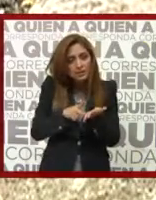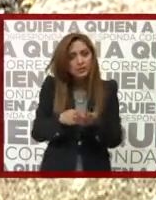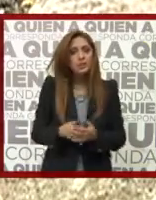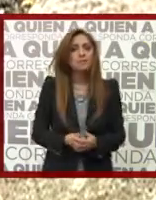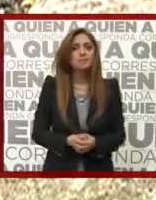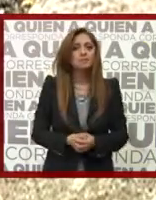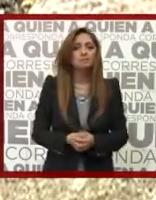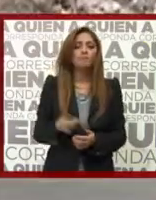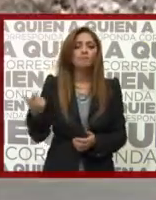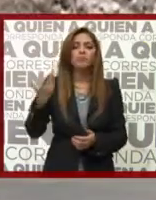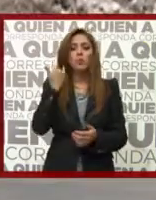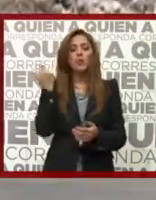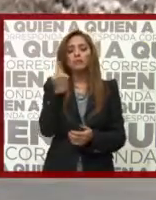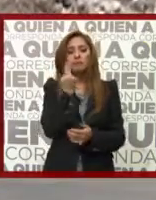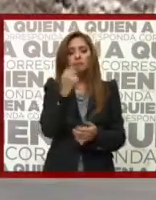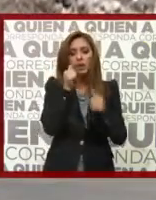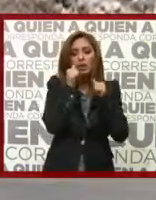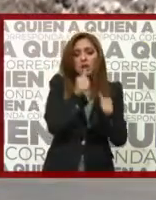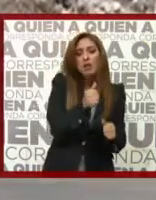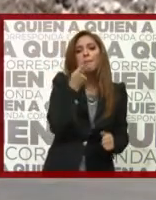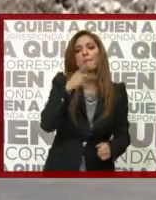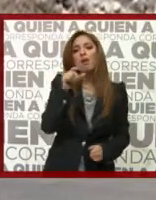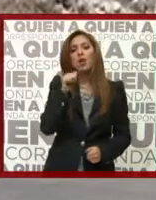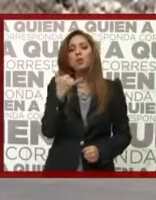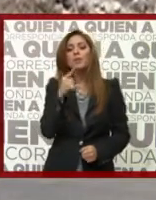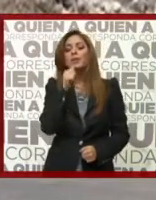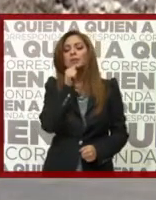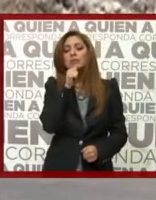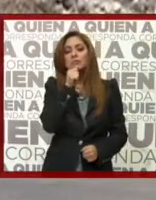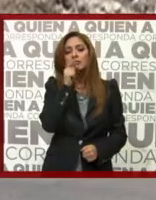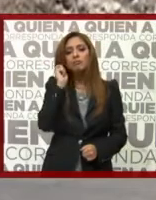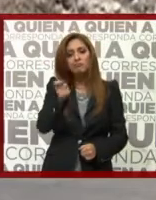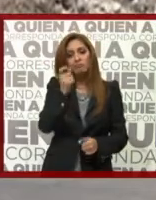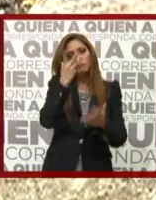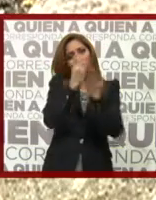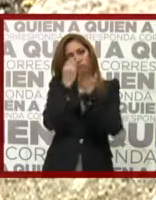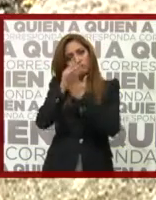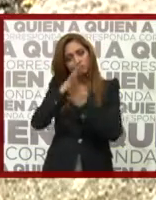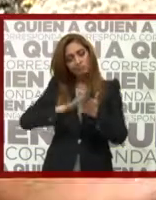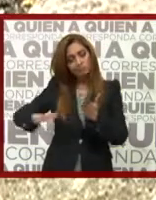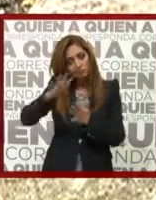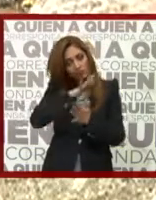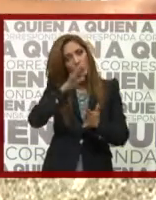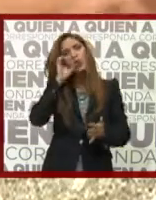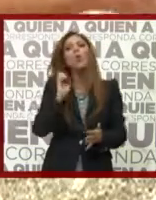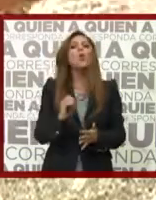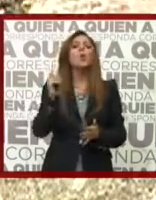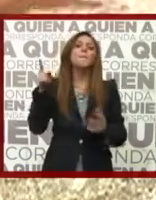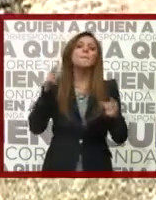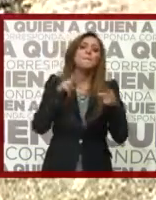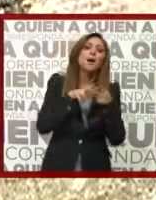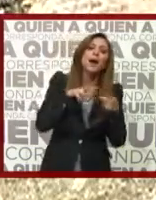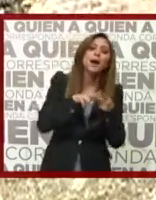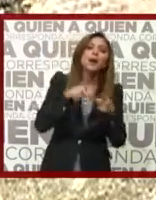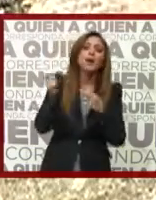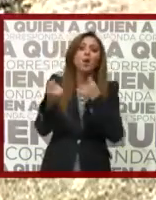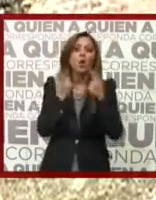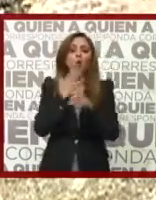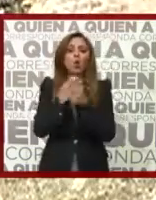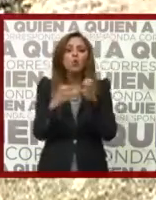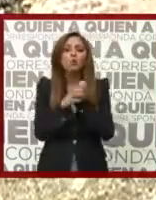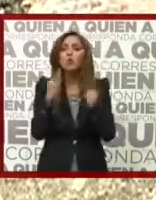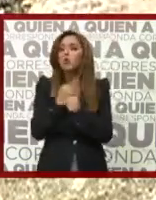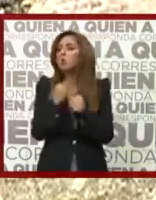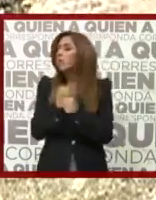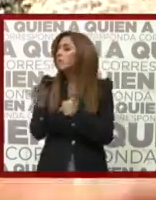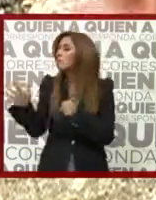que necesitáramos. Pero tampoco se hace cargo el ayuntamiento, pues, de darle mantenimiento a esto o que nos haga un parque o algo así por el estilo, porque por acá no hay